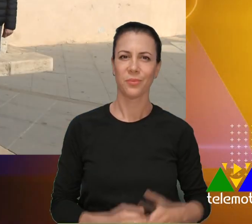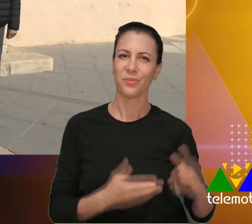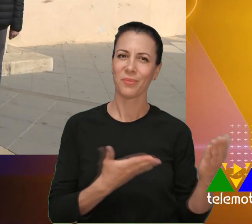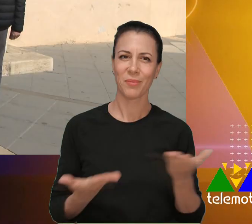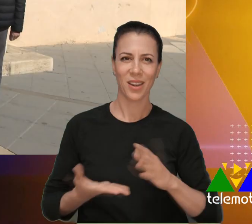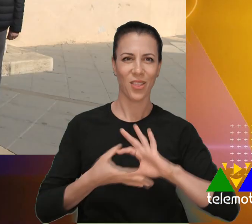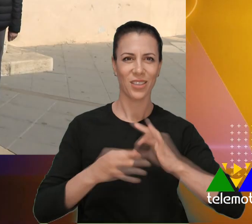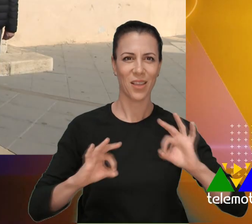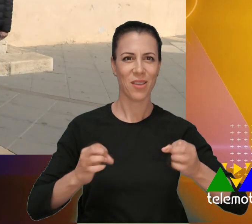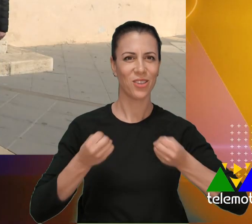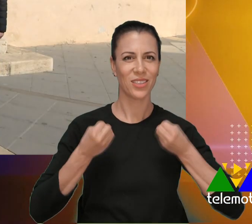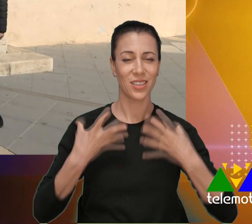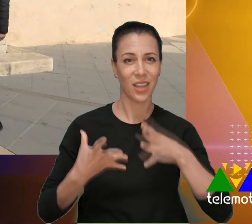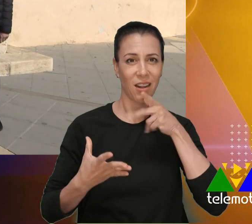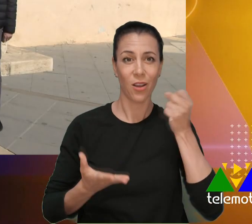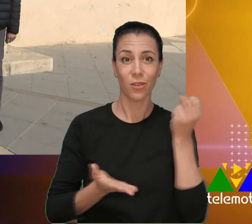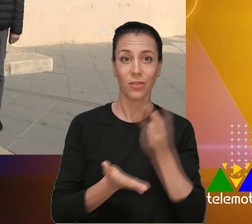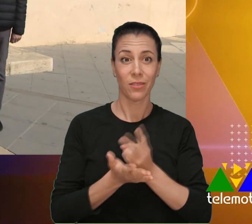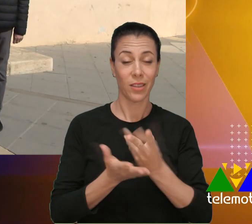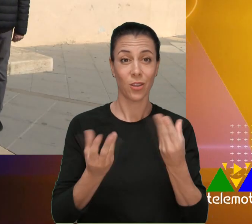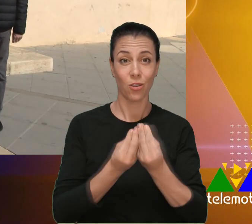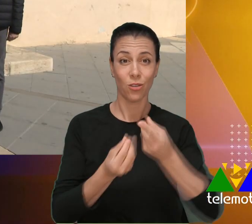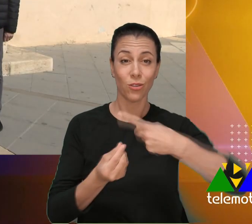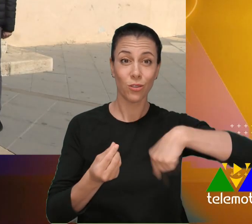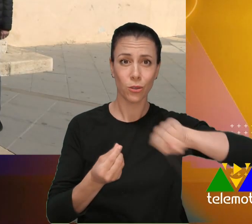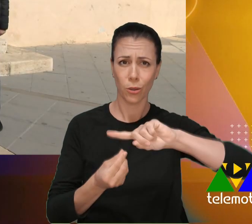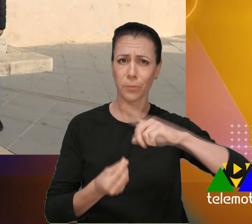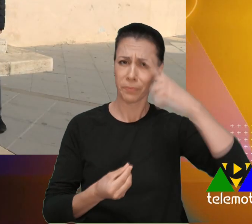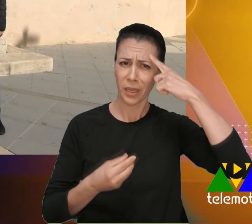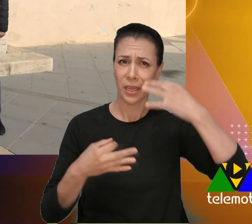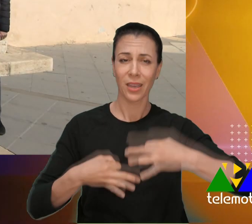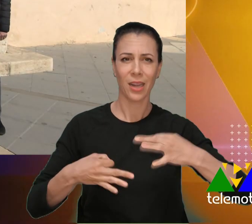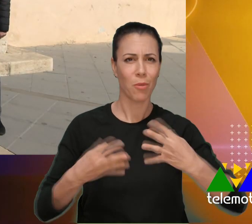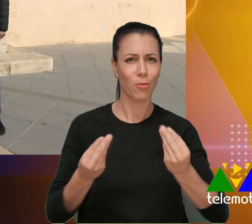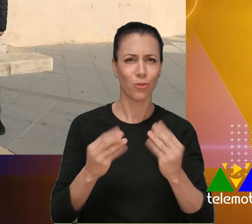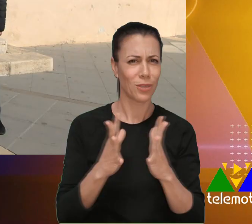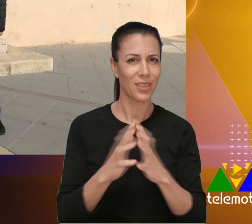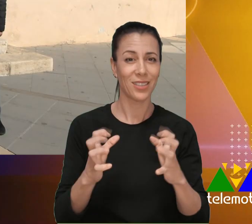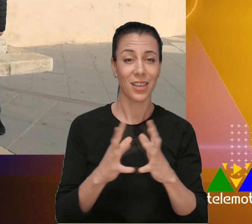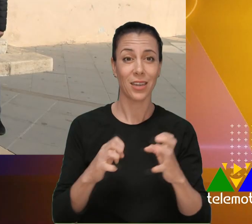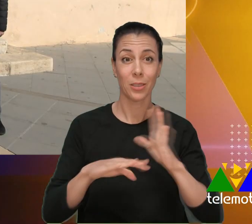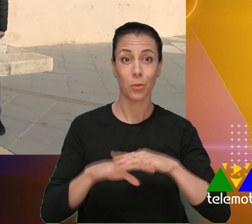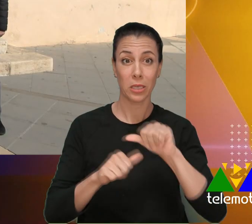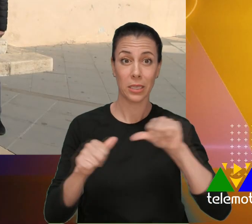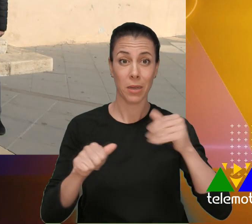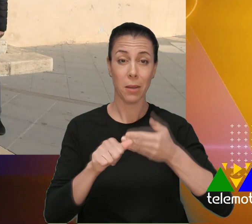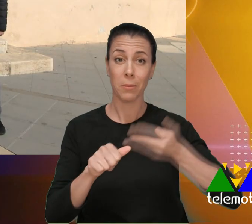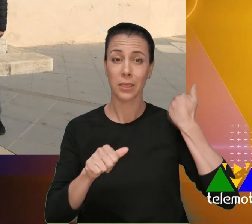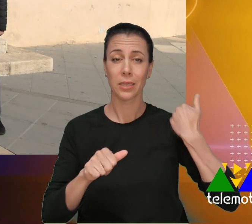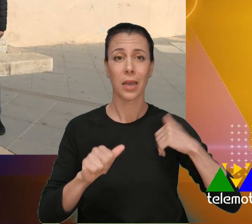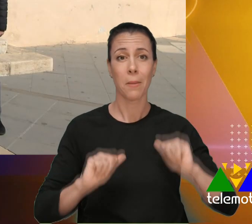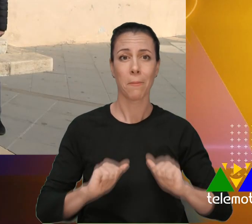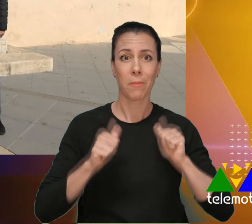Bienvenidos amigos, ¿qué tal? Una jornada más, ya estamos con todos ustedes y créanme que con muchísimas ganas, puesto que ya la semana pasada